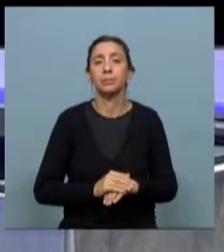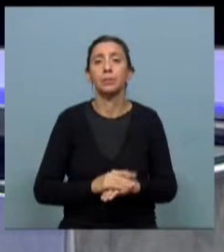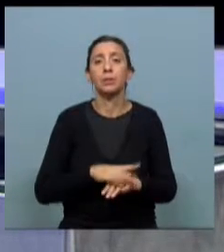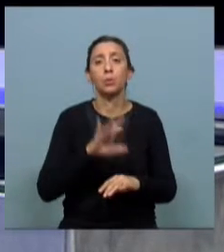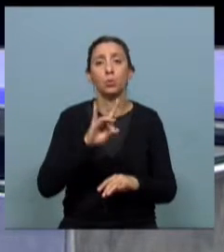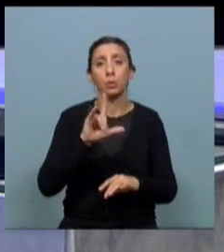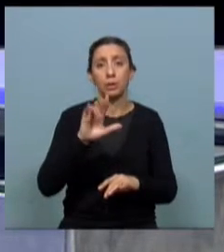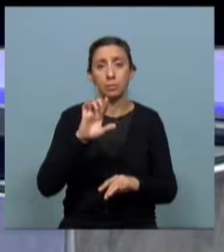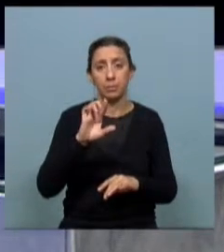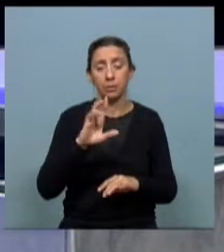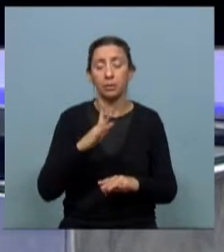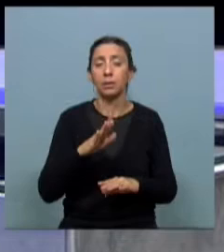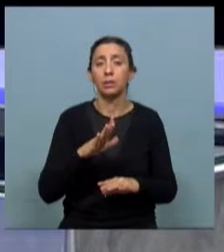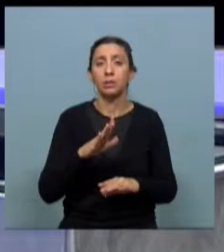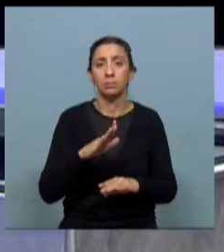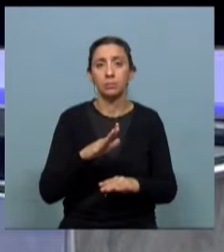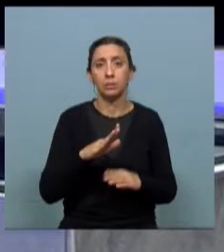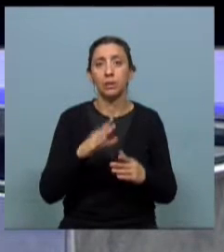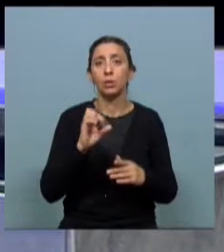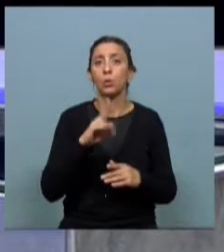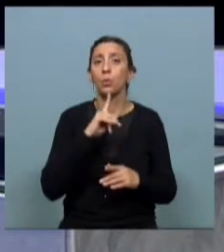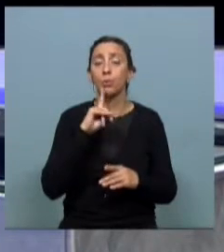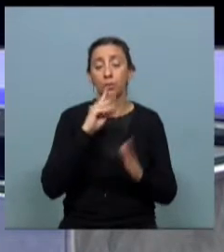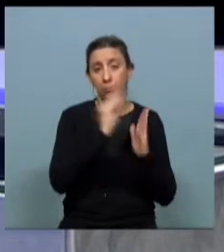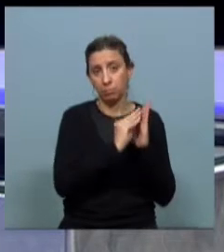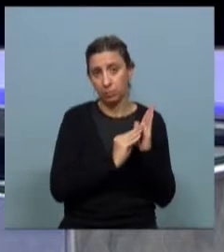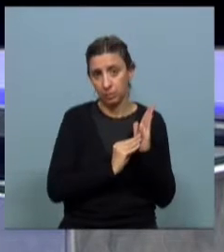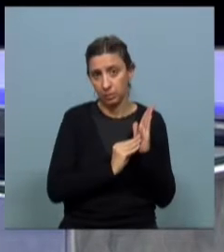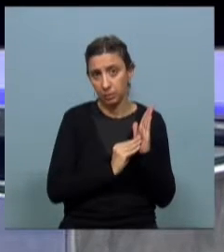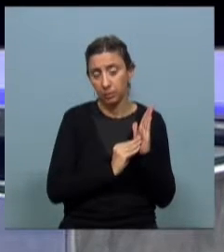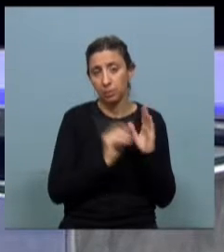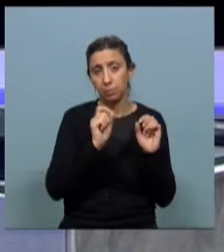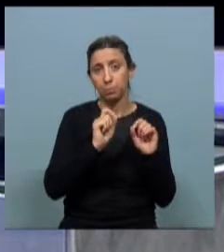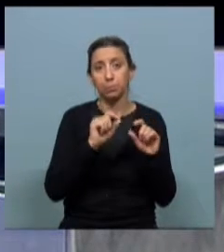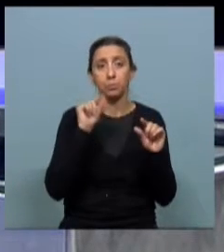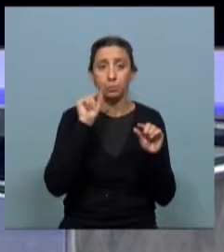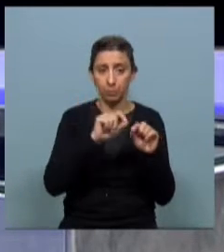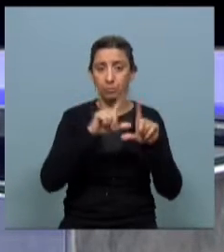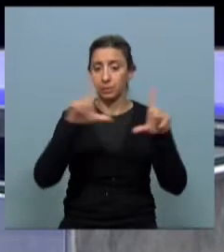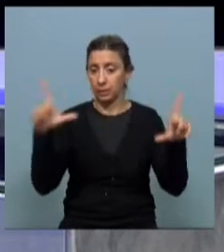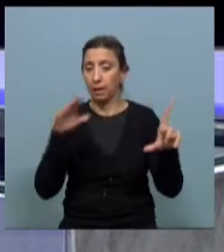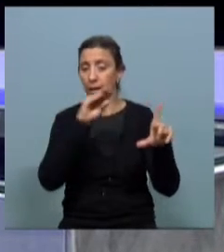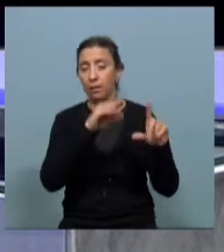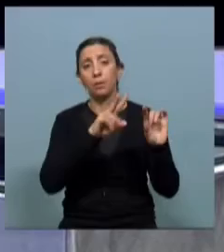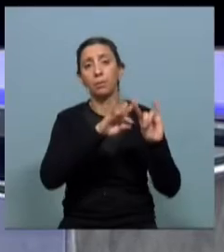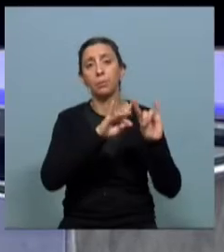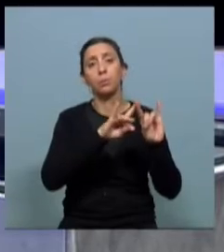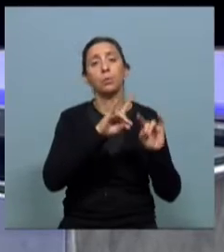ULP, ¿sí? Después entran a la ficha de robótica. Y ahí están los links para inscribirse. Bien,